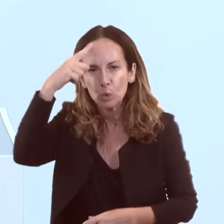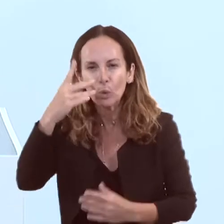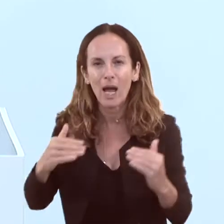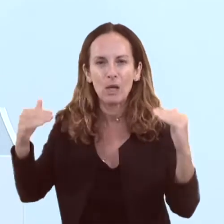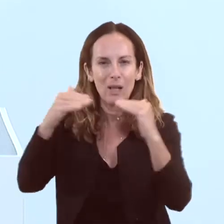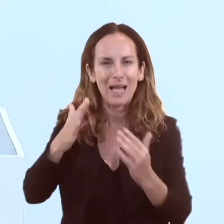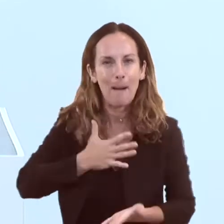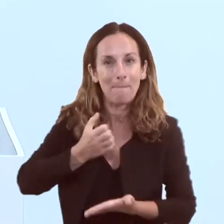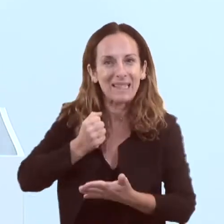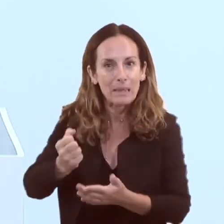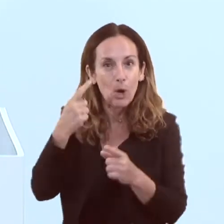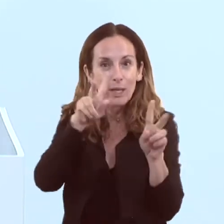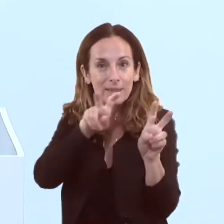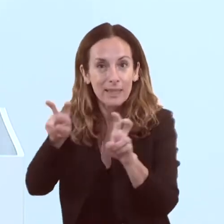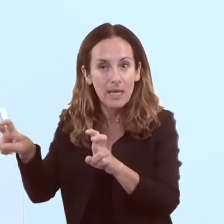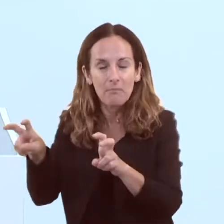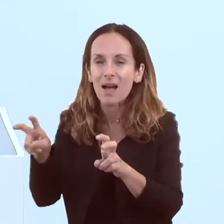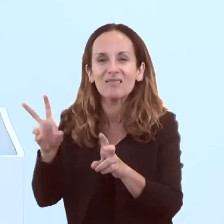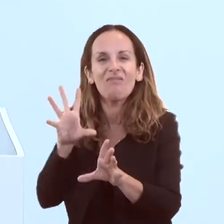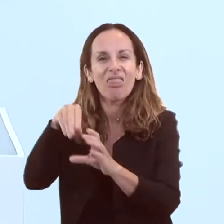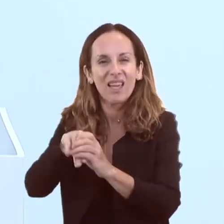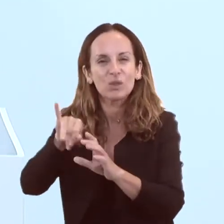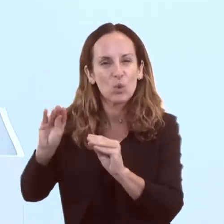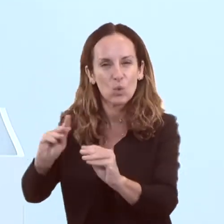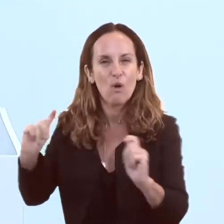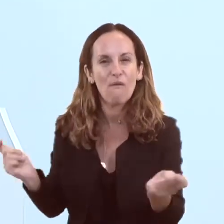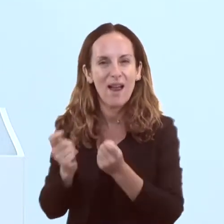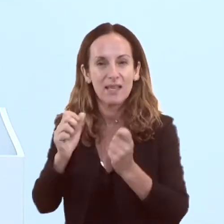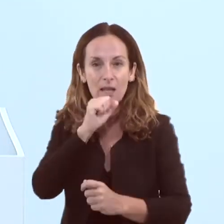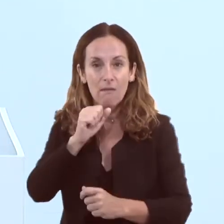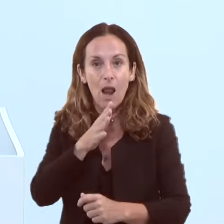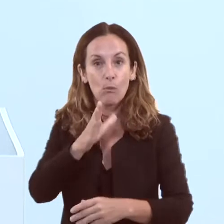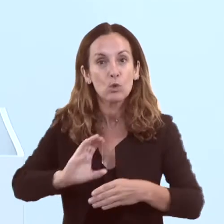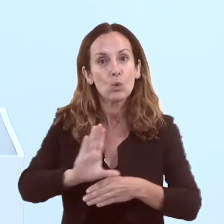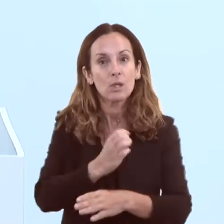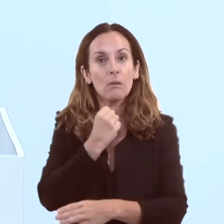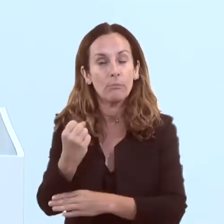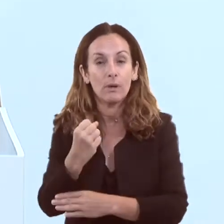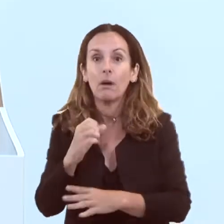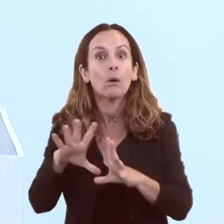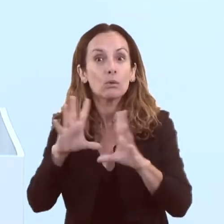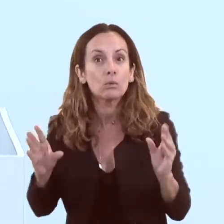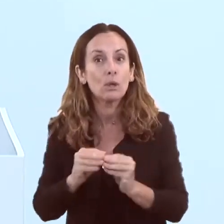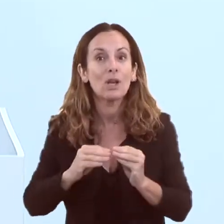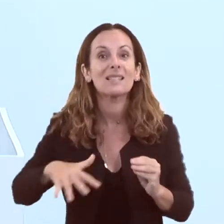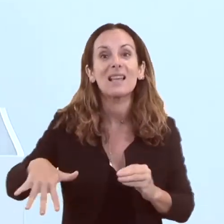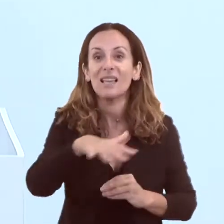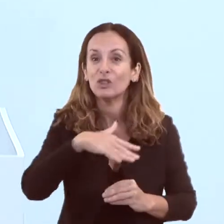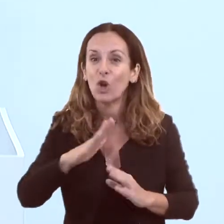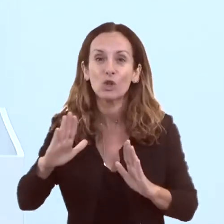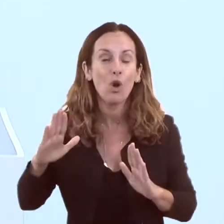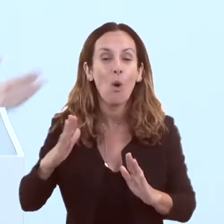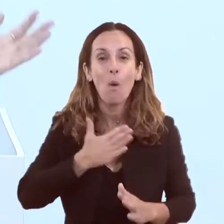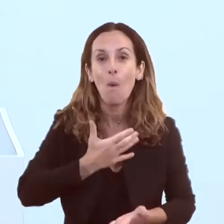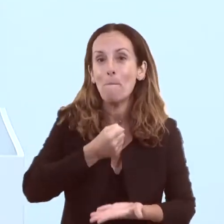patrimonio defondas patrimonio natural y de sexualidad que suposa entonces Muchas